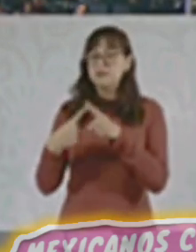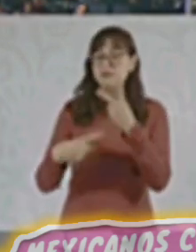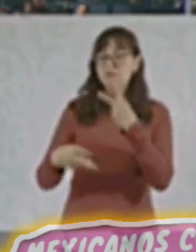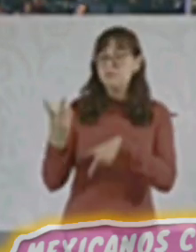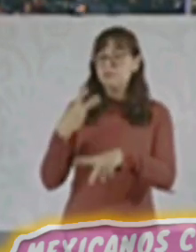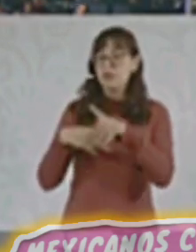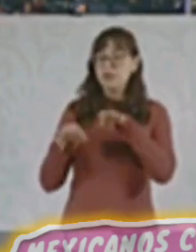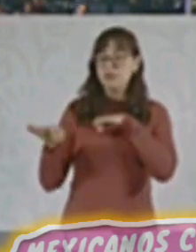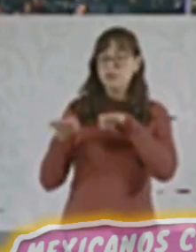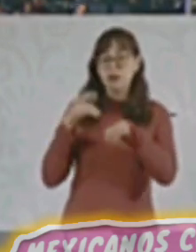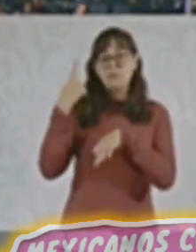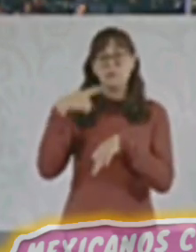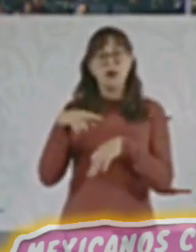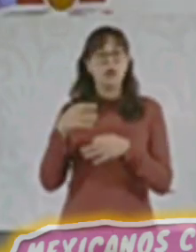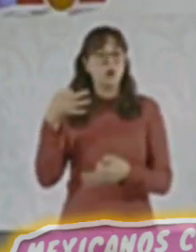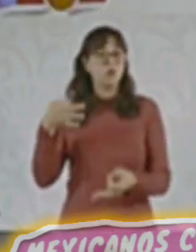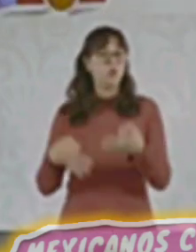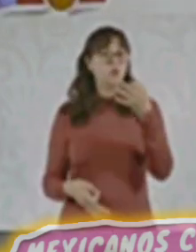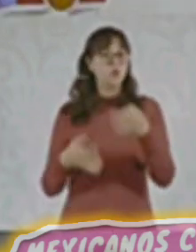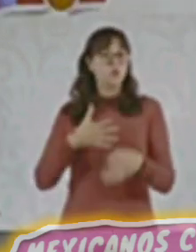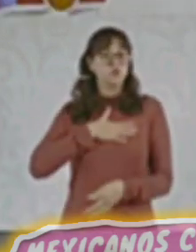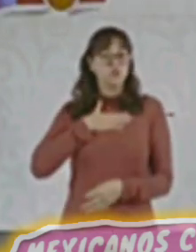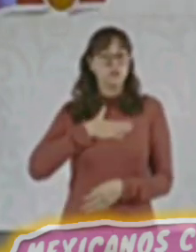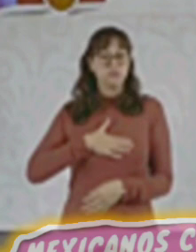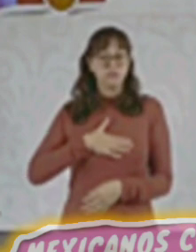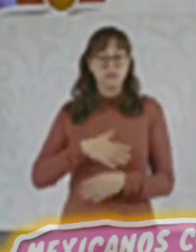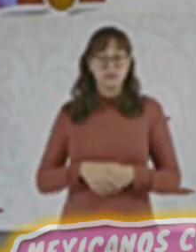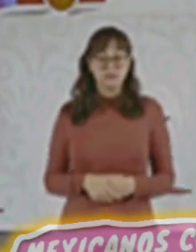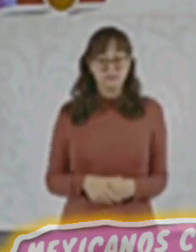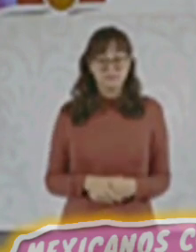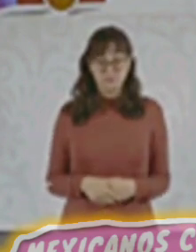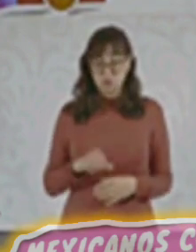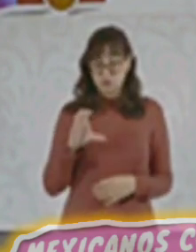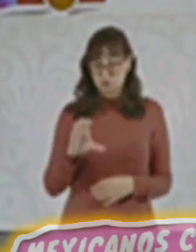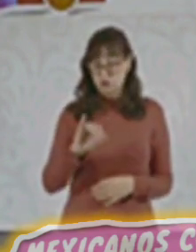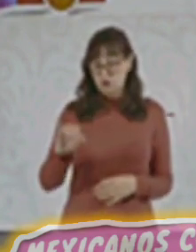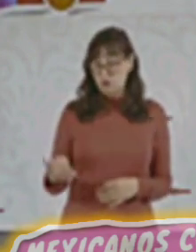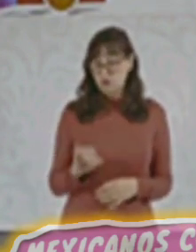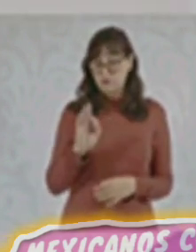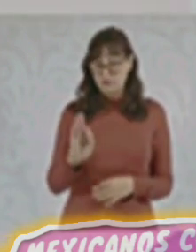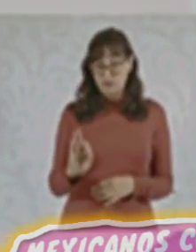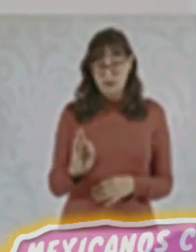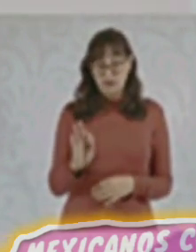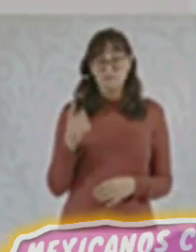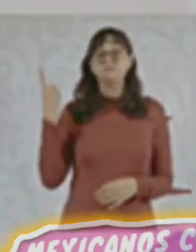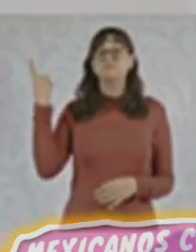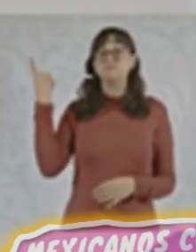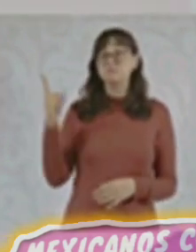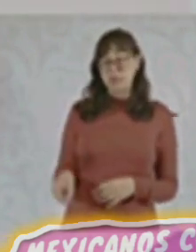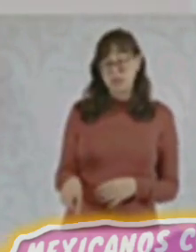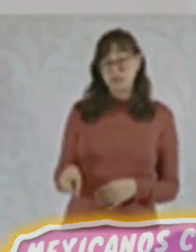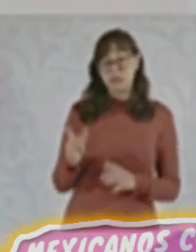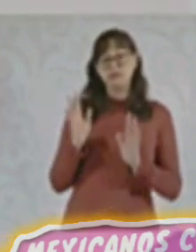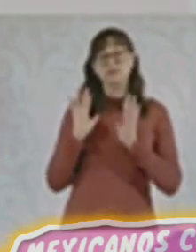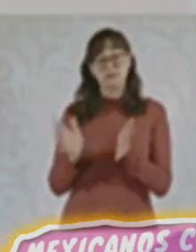la impartición de justicia. Es decir, el Consejo de la Judicatura ordena que